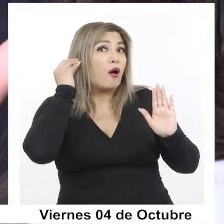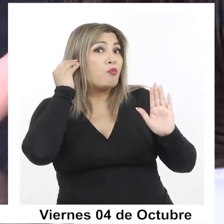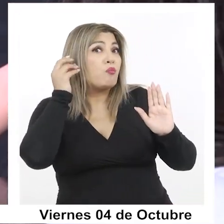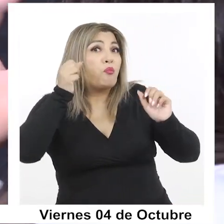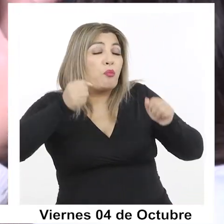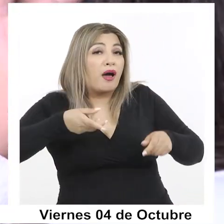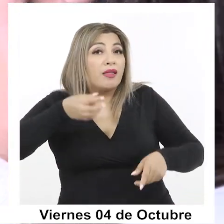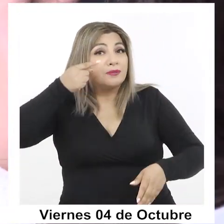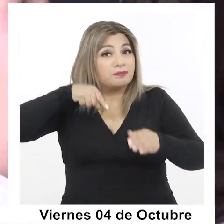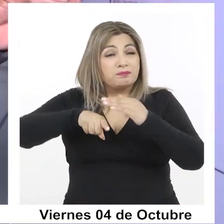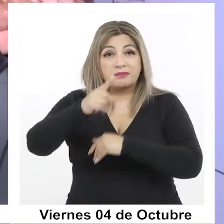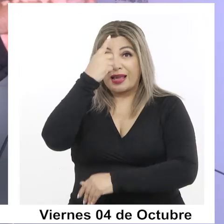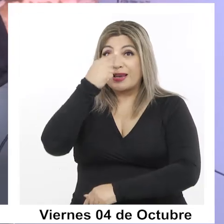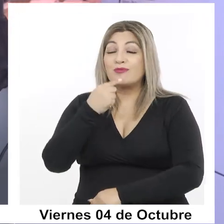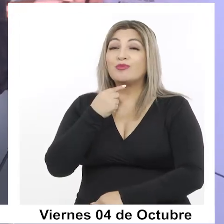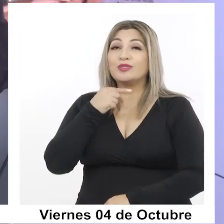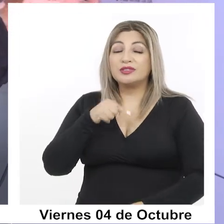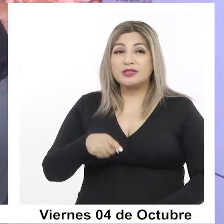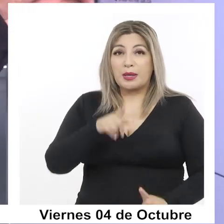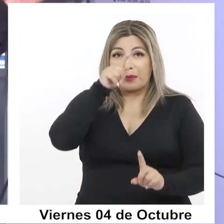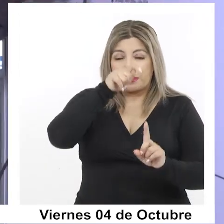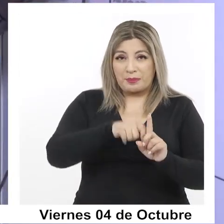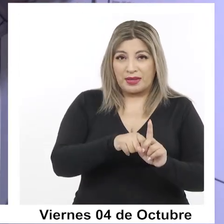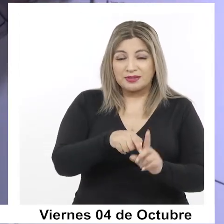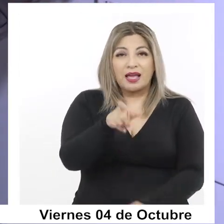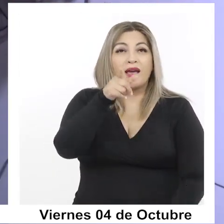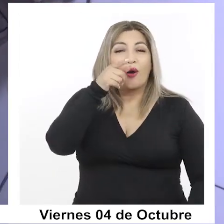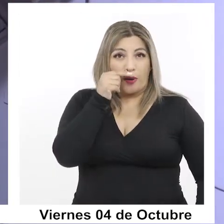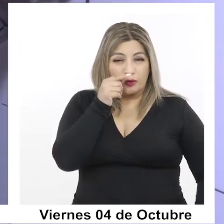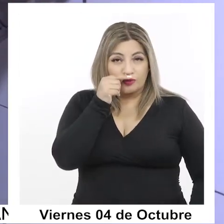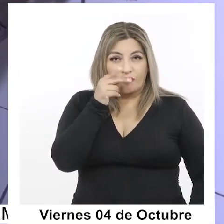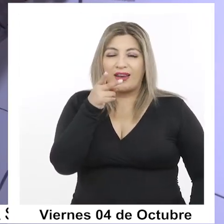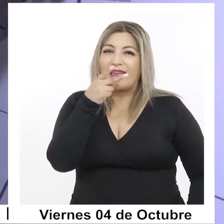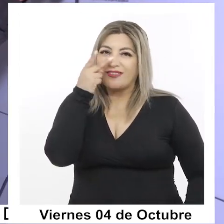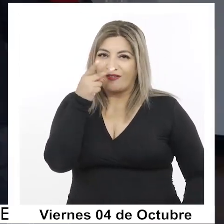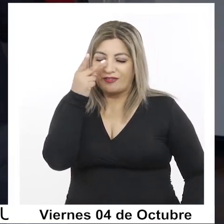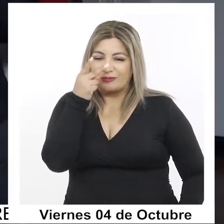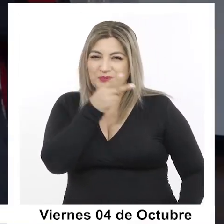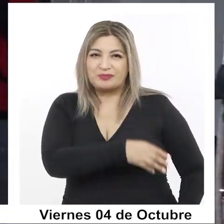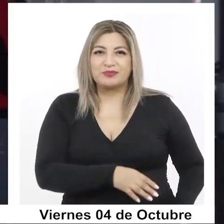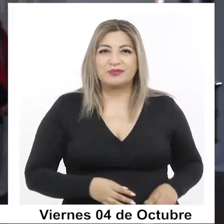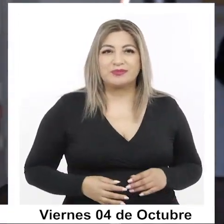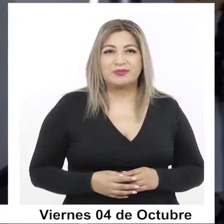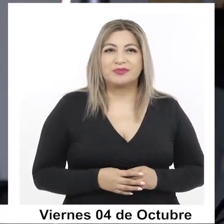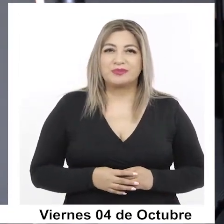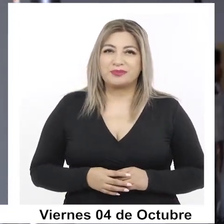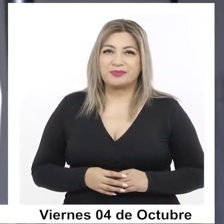visitada en el Museo Regional durante los meses de octubre y noviembre.